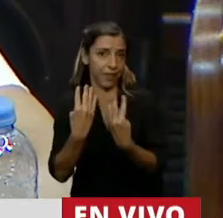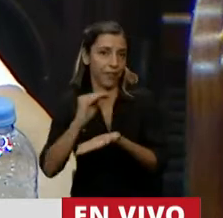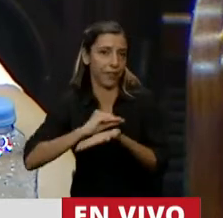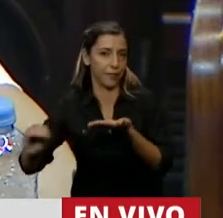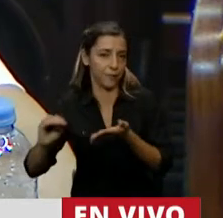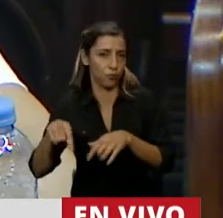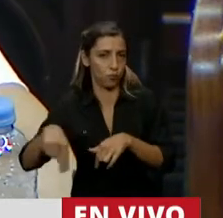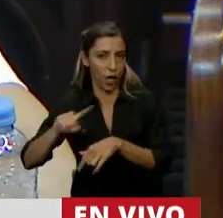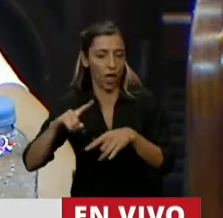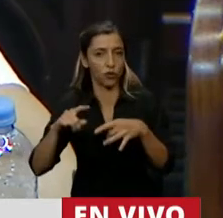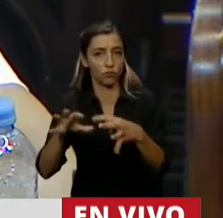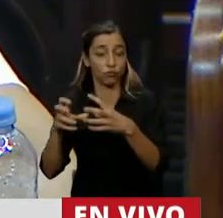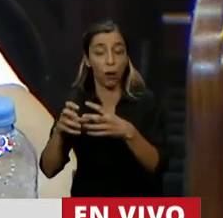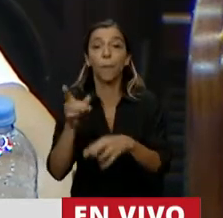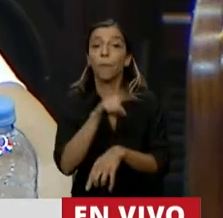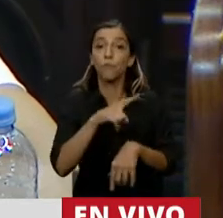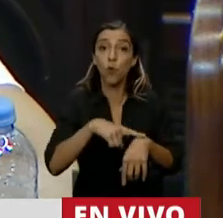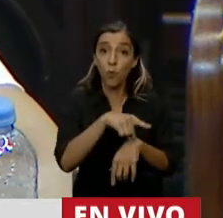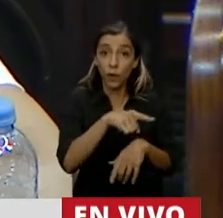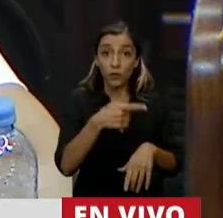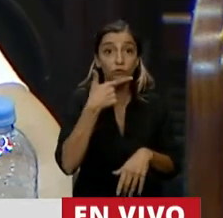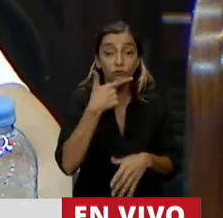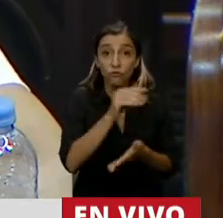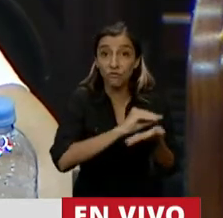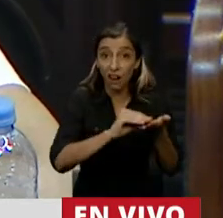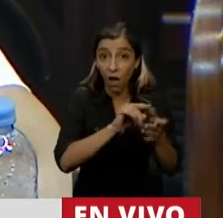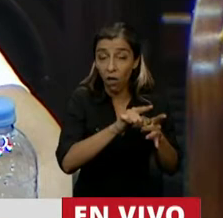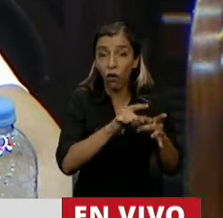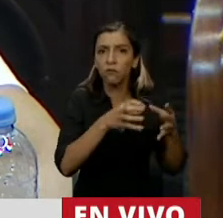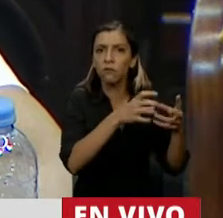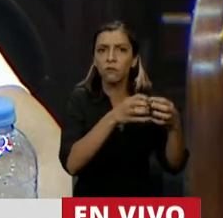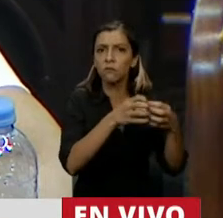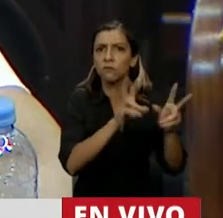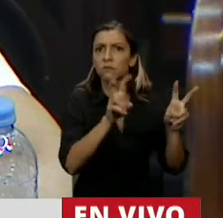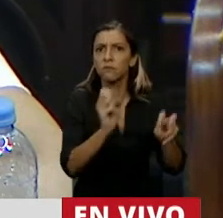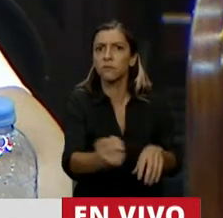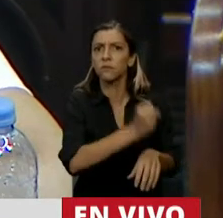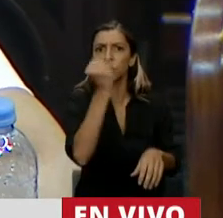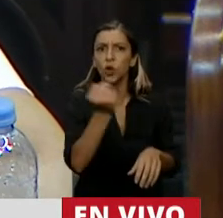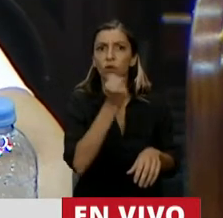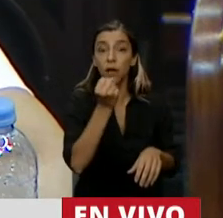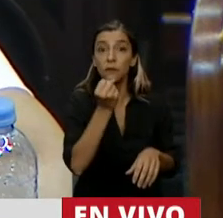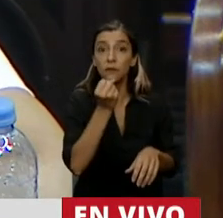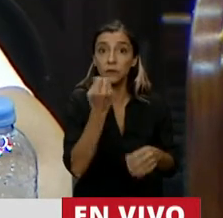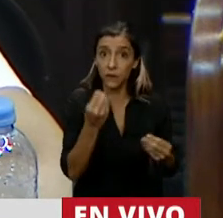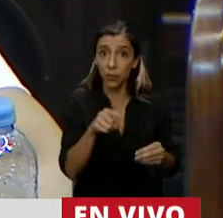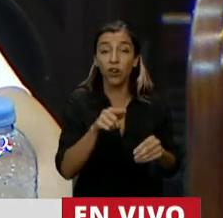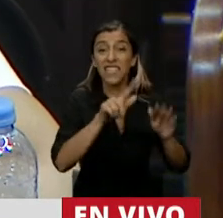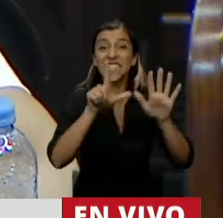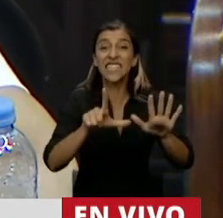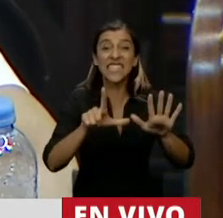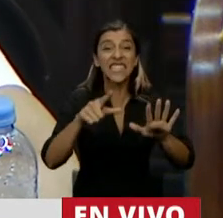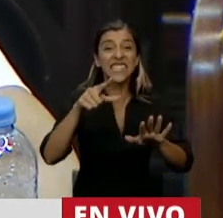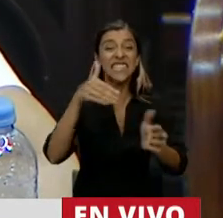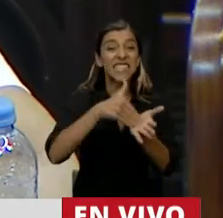Diputados, en el Senado se está debatiendo una cuestión muy importante que afecta a 7 millones de jubilados